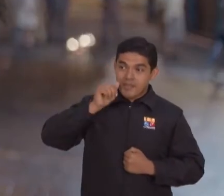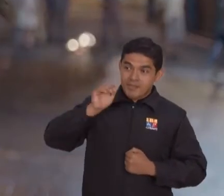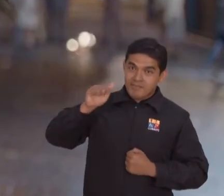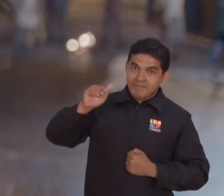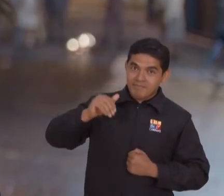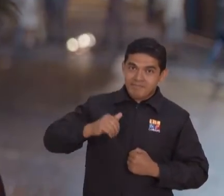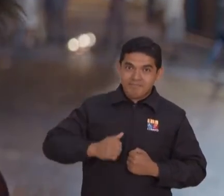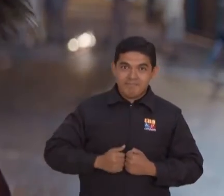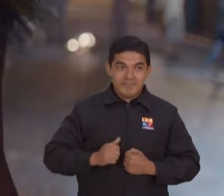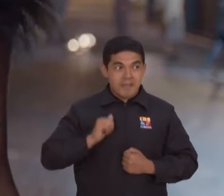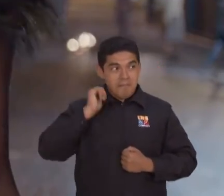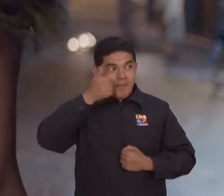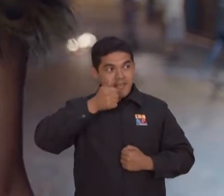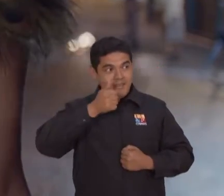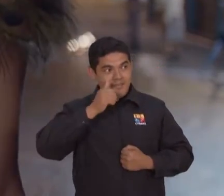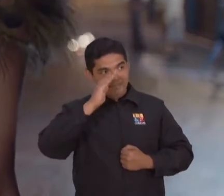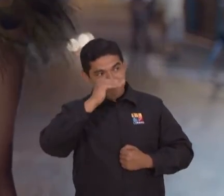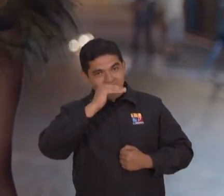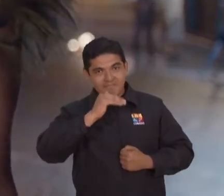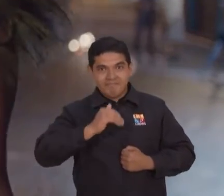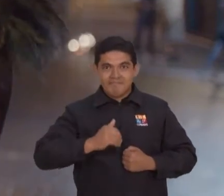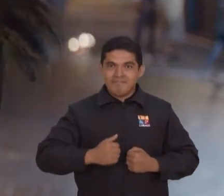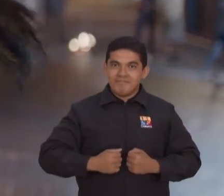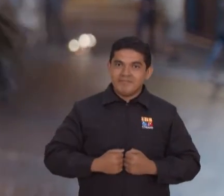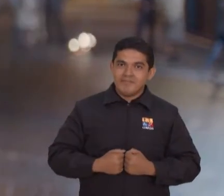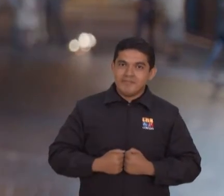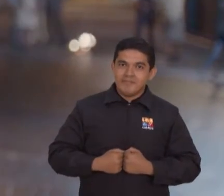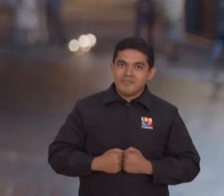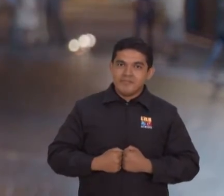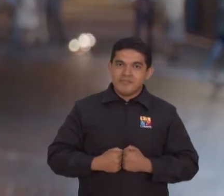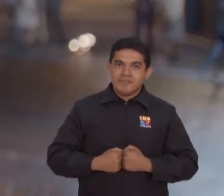Hasta mañana. Hasta mañana. Hasta mañana.